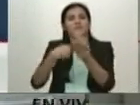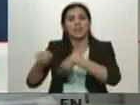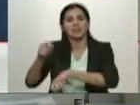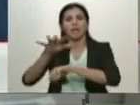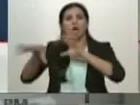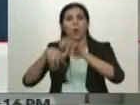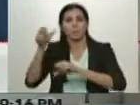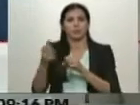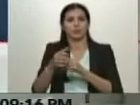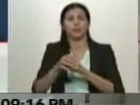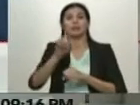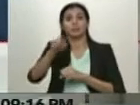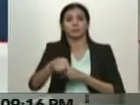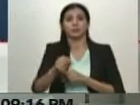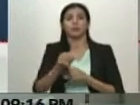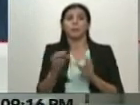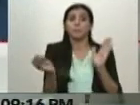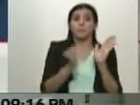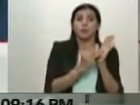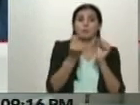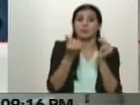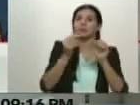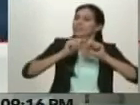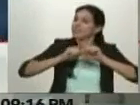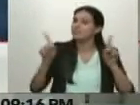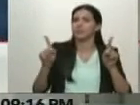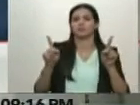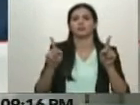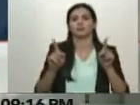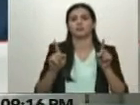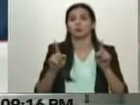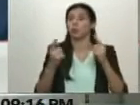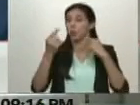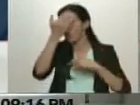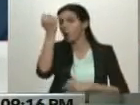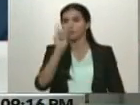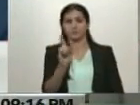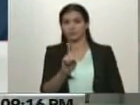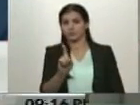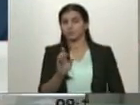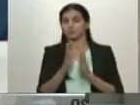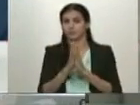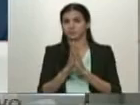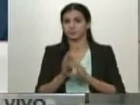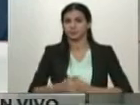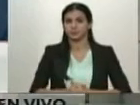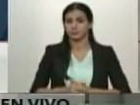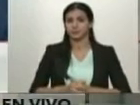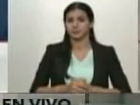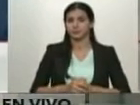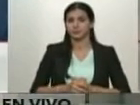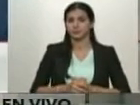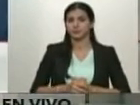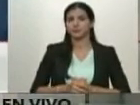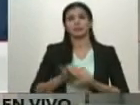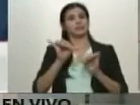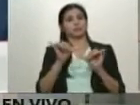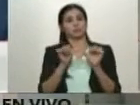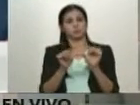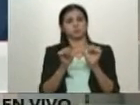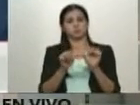y con nuevos sistemas de fijación de precios. Nadie pierda de vista eso. Y